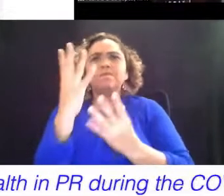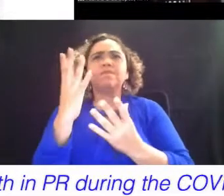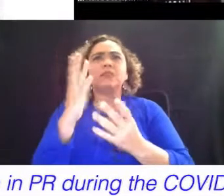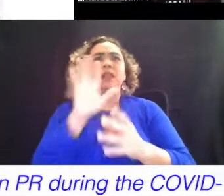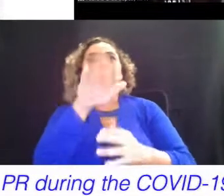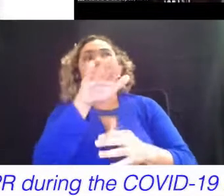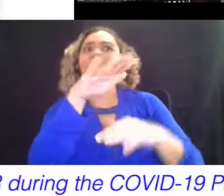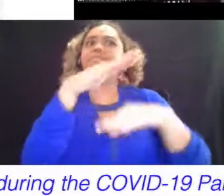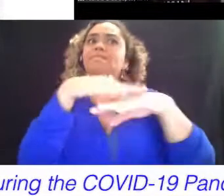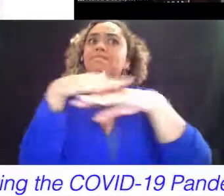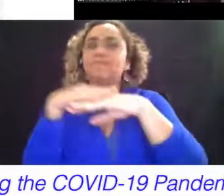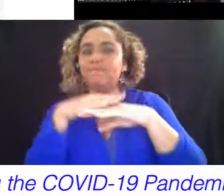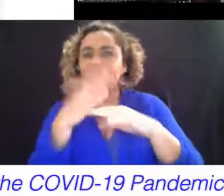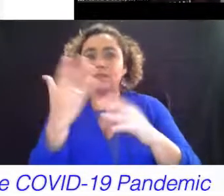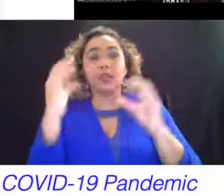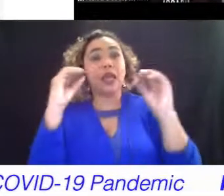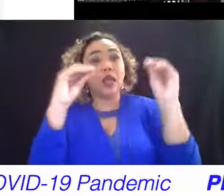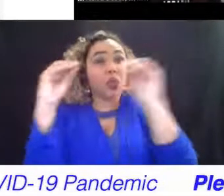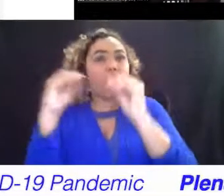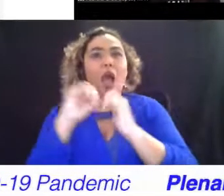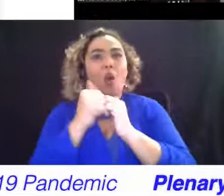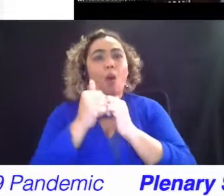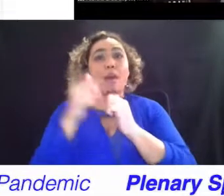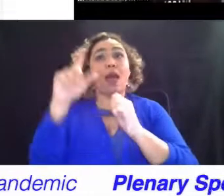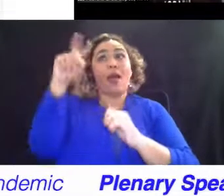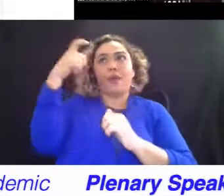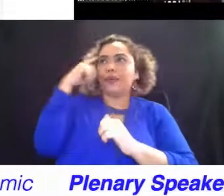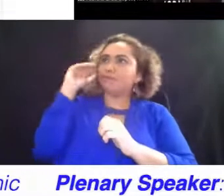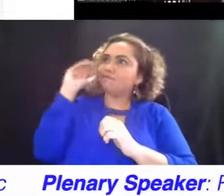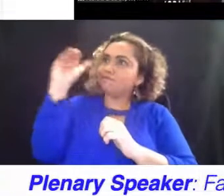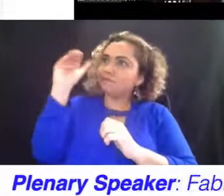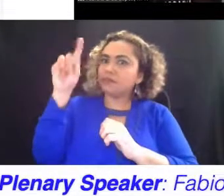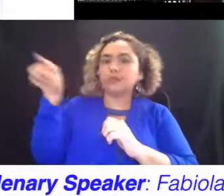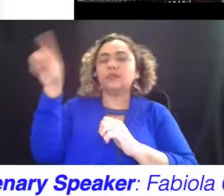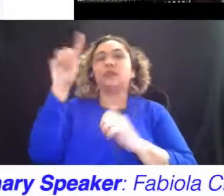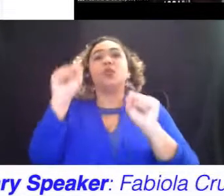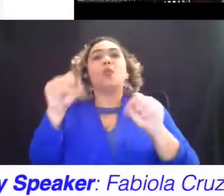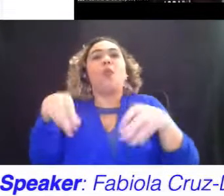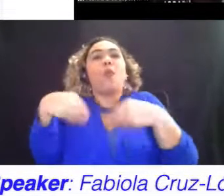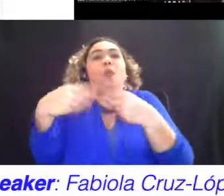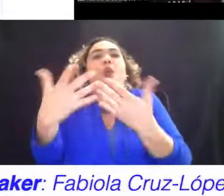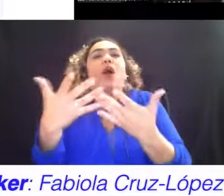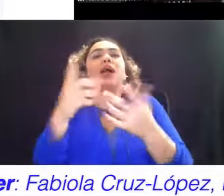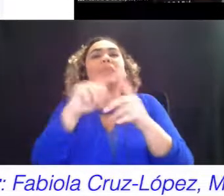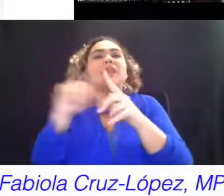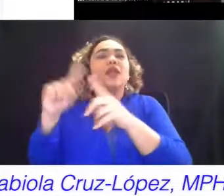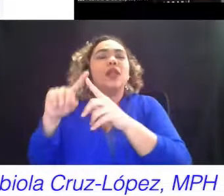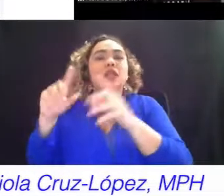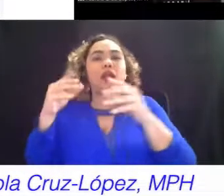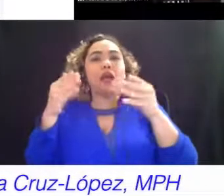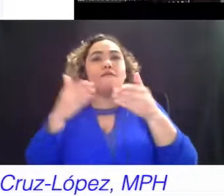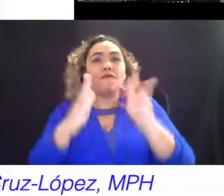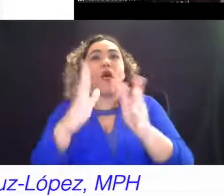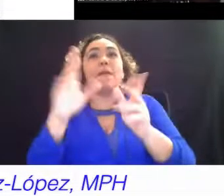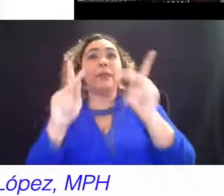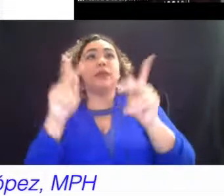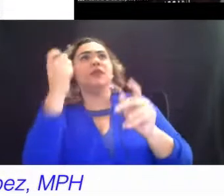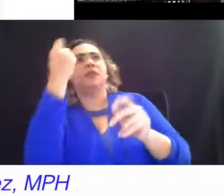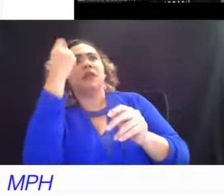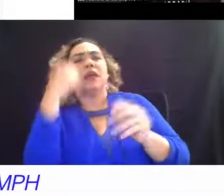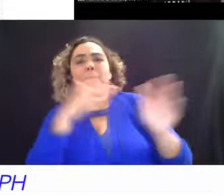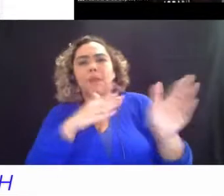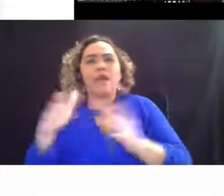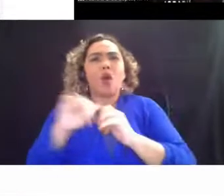intervenciones educativas al gobierno también para que podamos proveer esos recursos a las familias para la